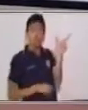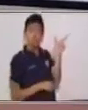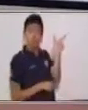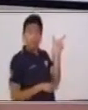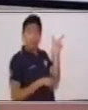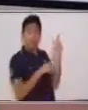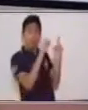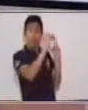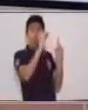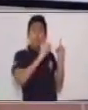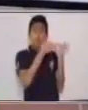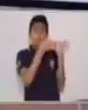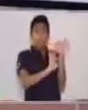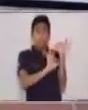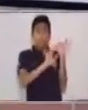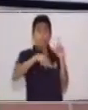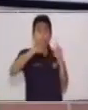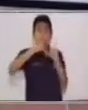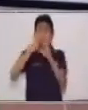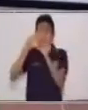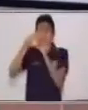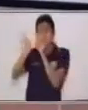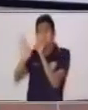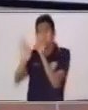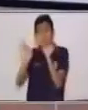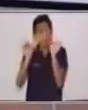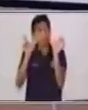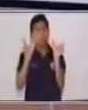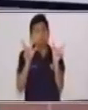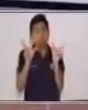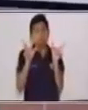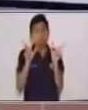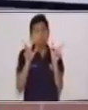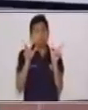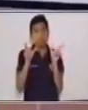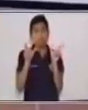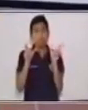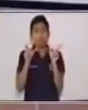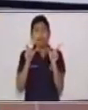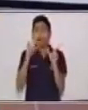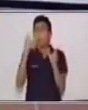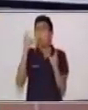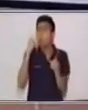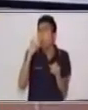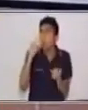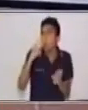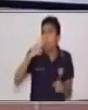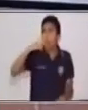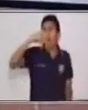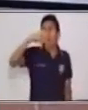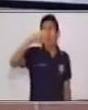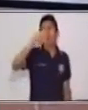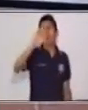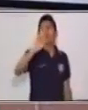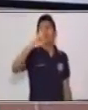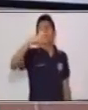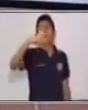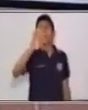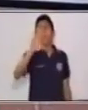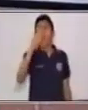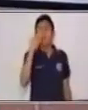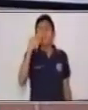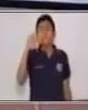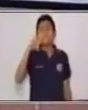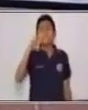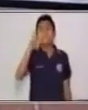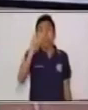proposiciones. Ojo, estoy diciendo proposiciones, no estoy diciendo preposiciones. Proposiciones es una